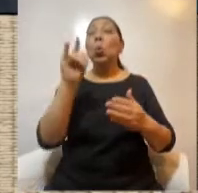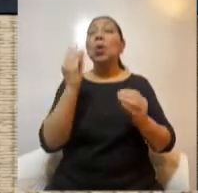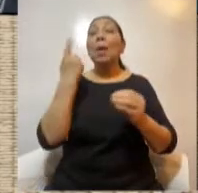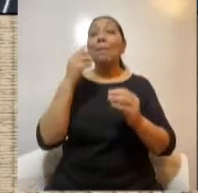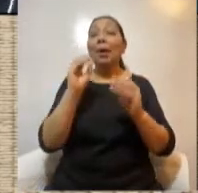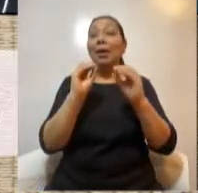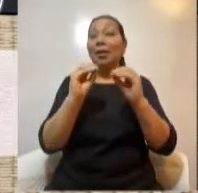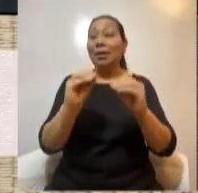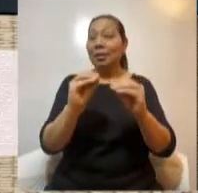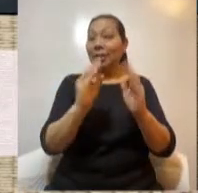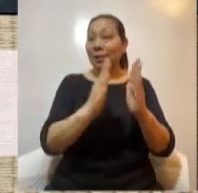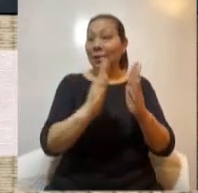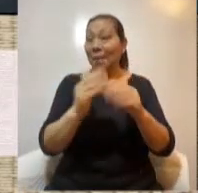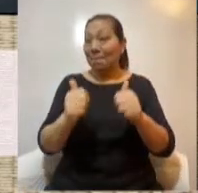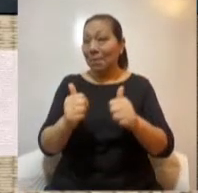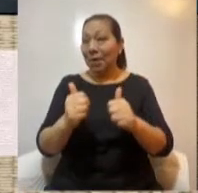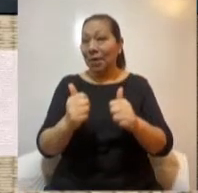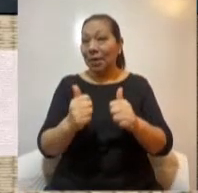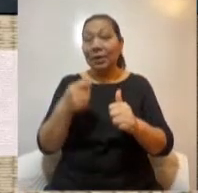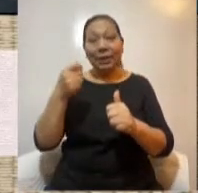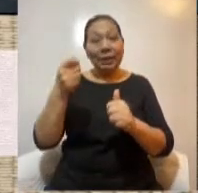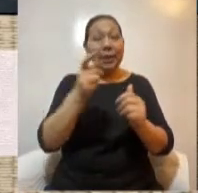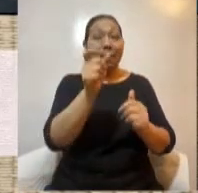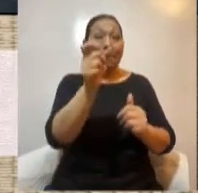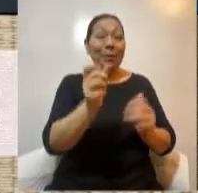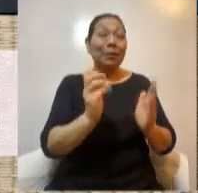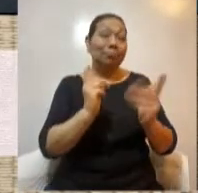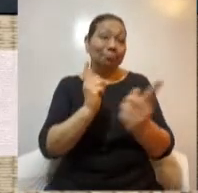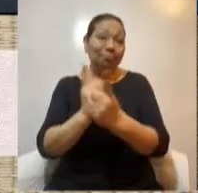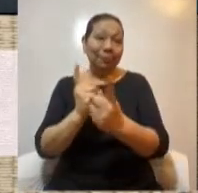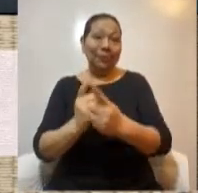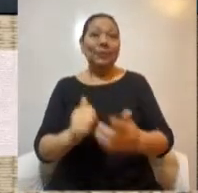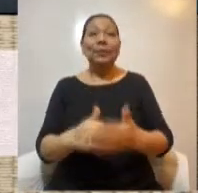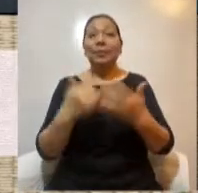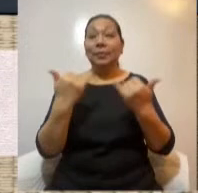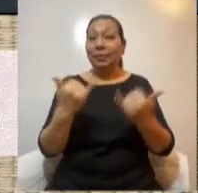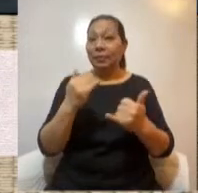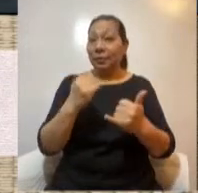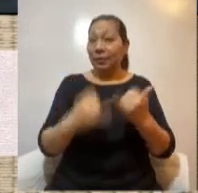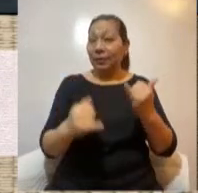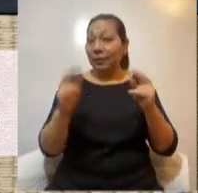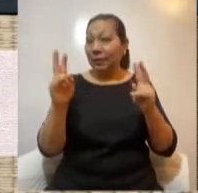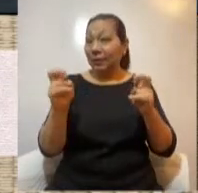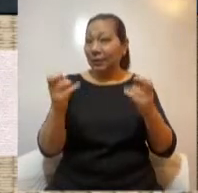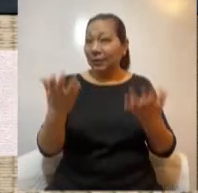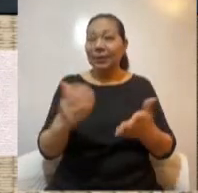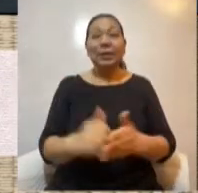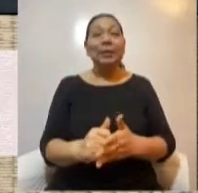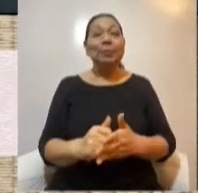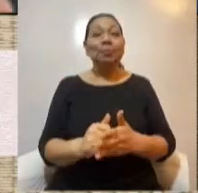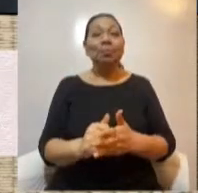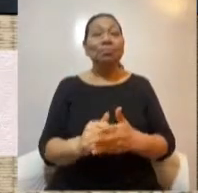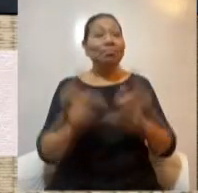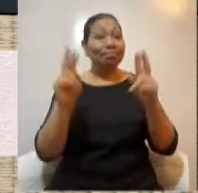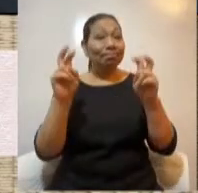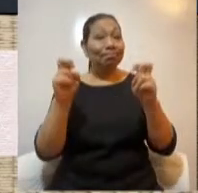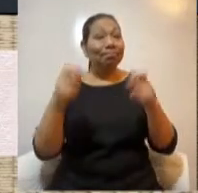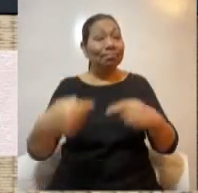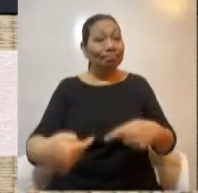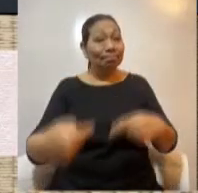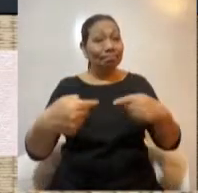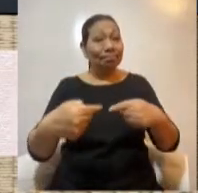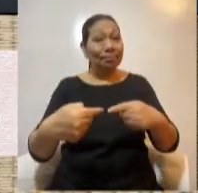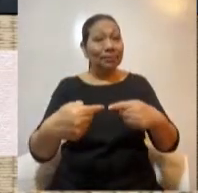utilizando para otorgar un determinado bien a una determinada persona. En relación a este último punto, el tema